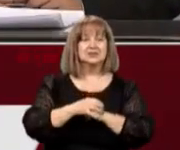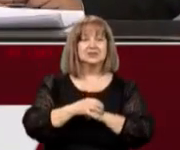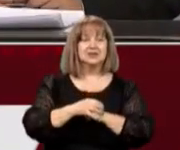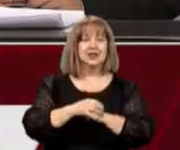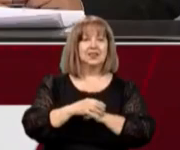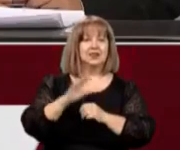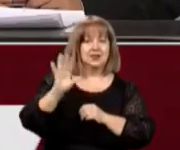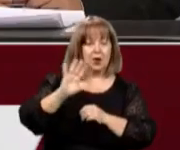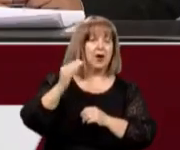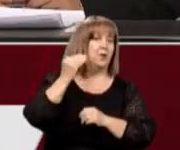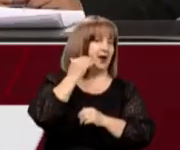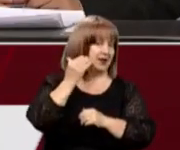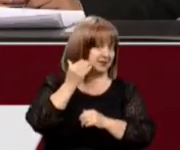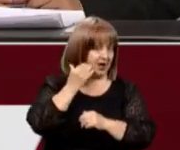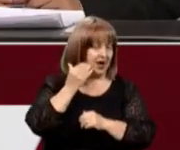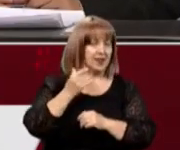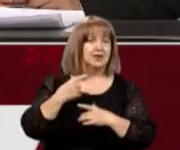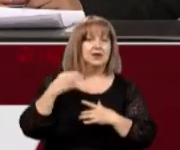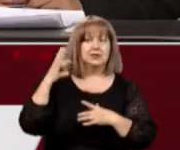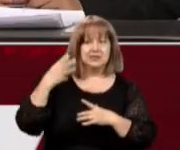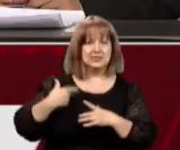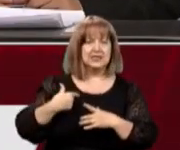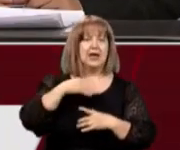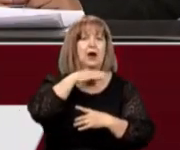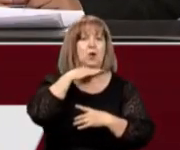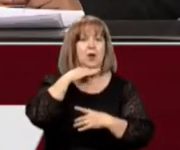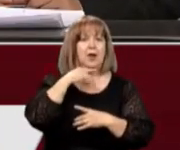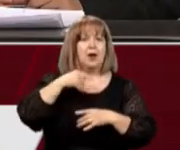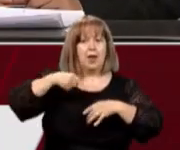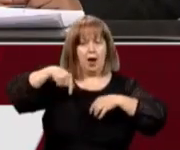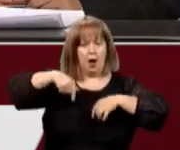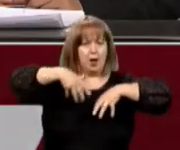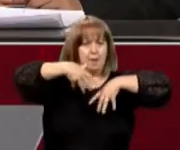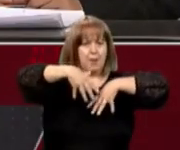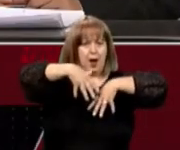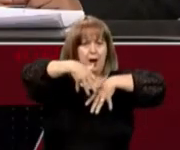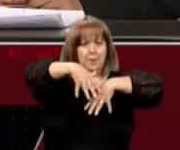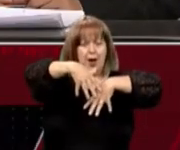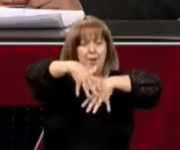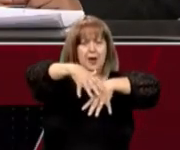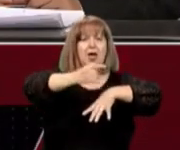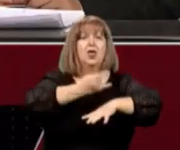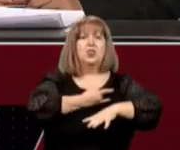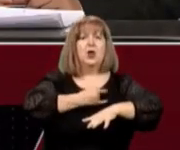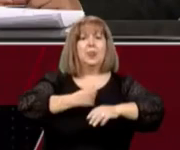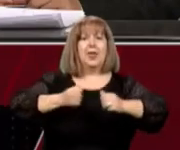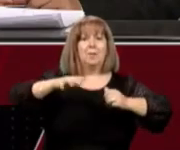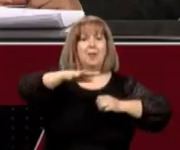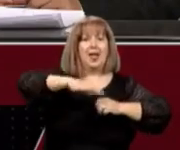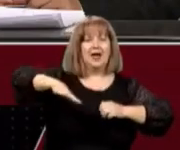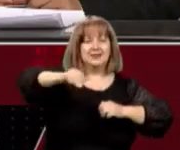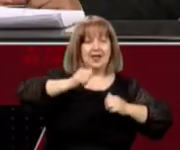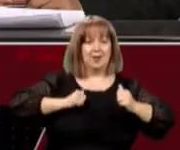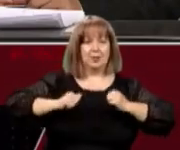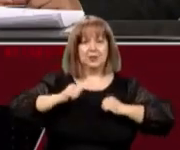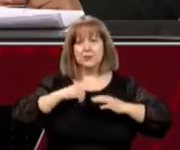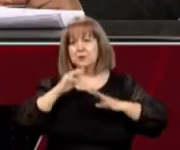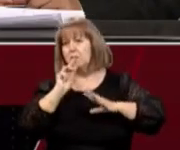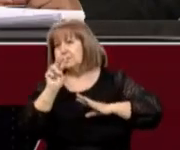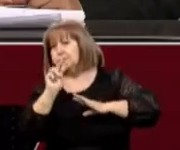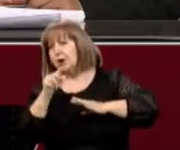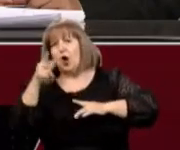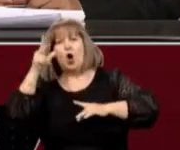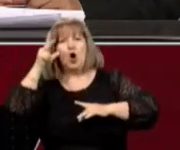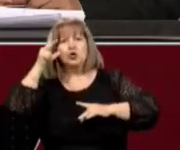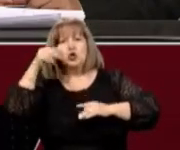Julián, Gisela, ¿cómo están? Bueno, llegando una marcha multitudinaria aquí a la Plaza Independencia, contamos 8 cuadras muy cargadas, más